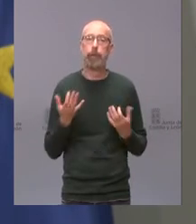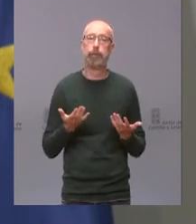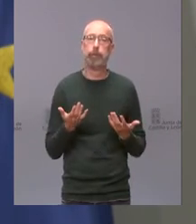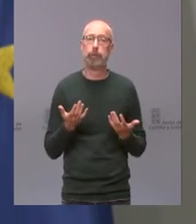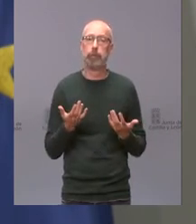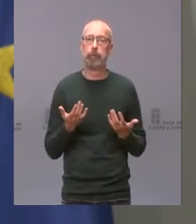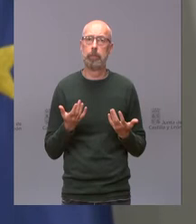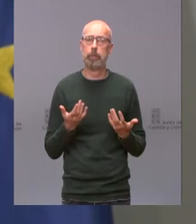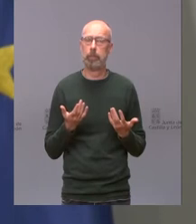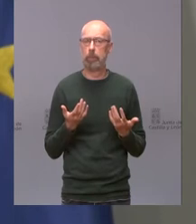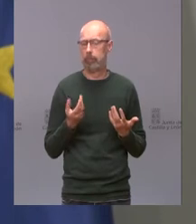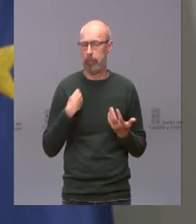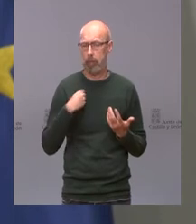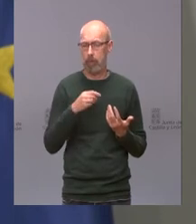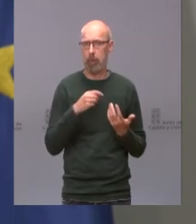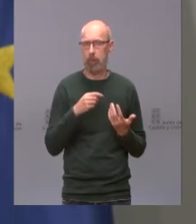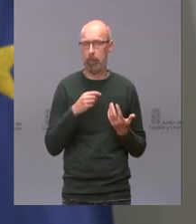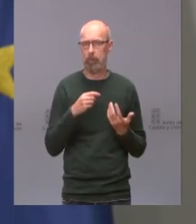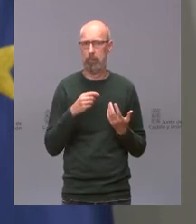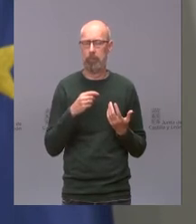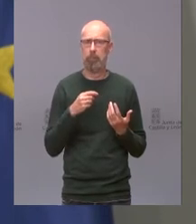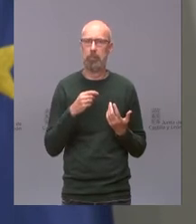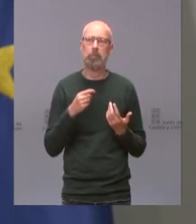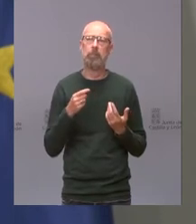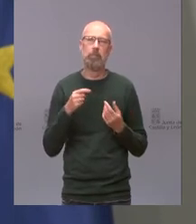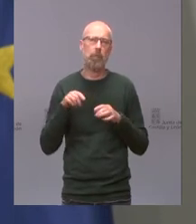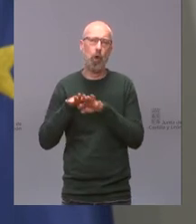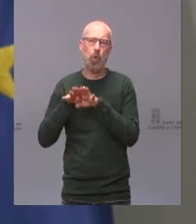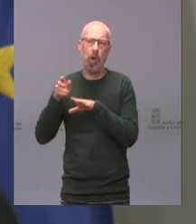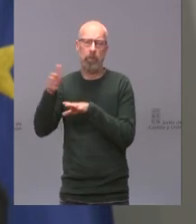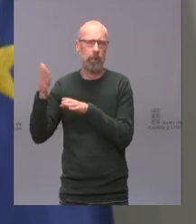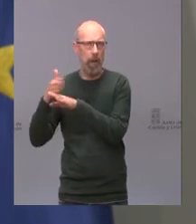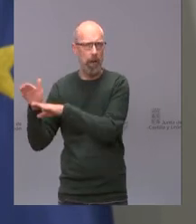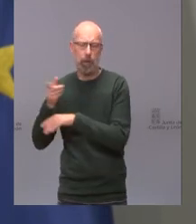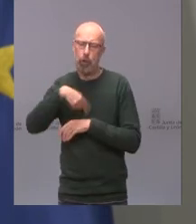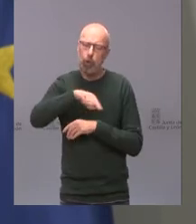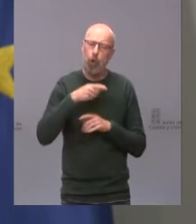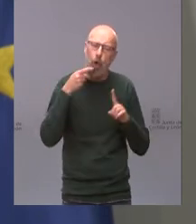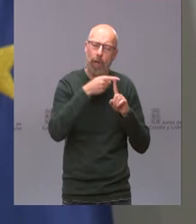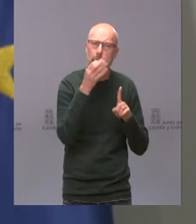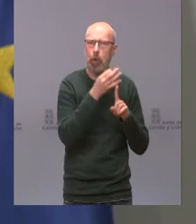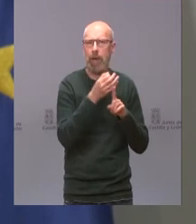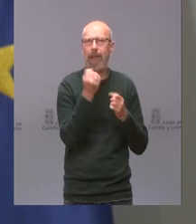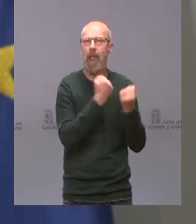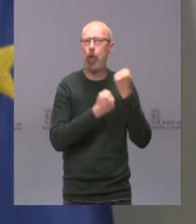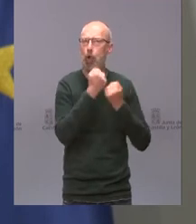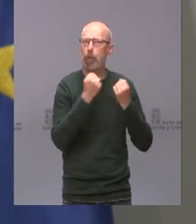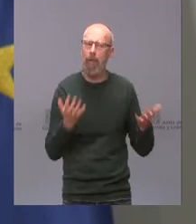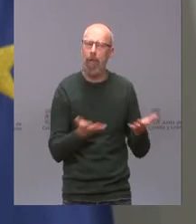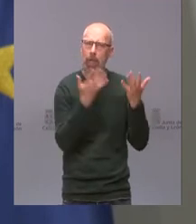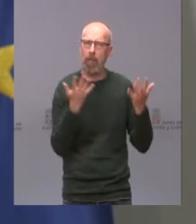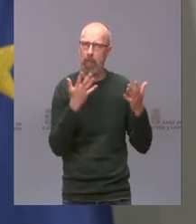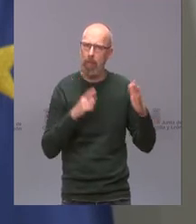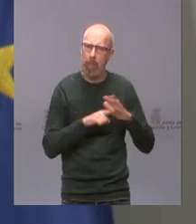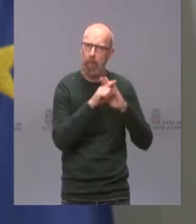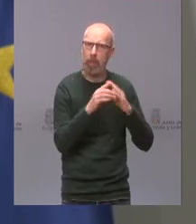de los relatos y las leyendas, intentar reactivar la economía en la medida de lo posible, lo más rápidamente posible, si vemos que la